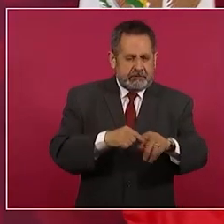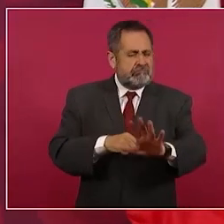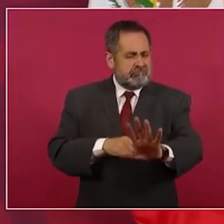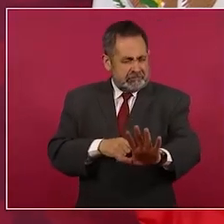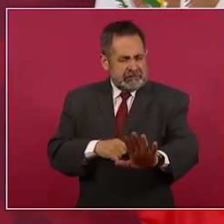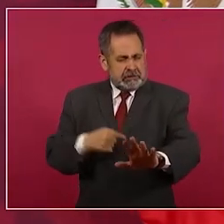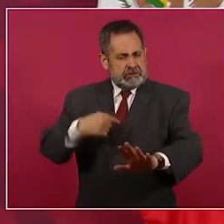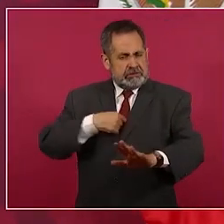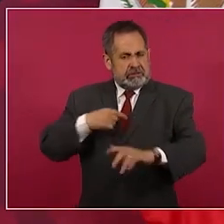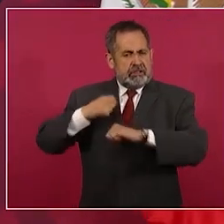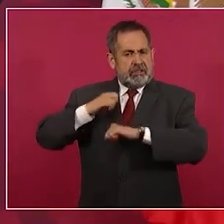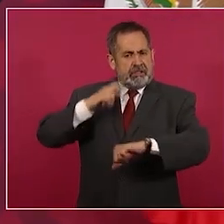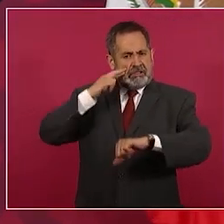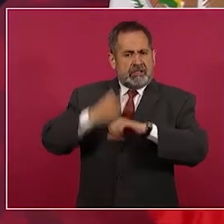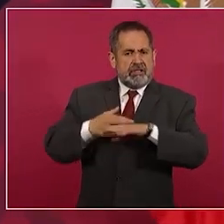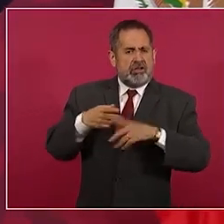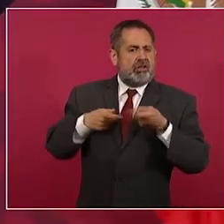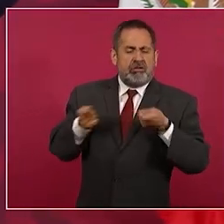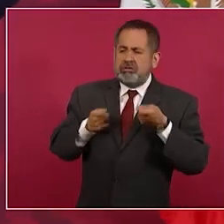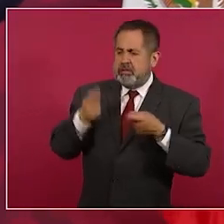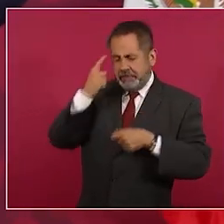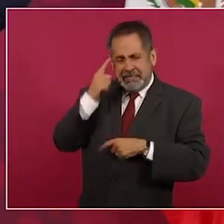encargaban